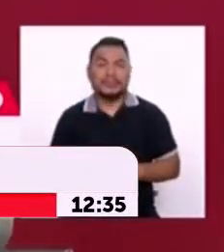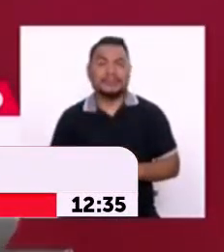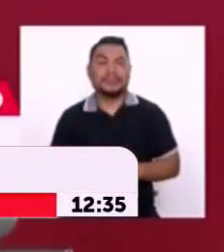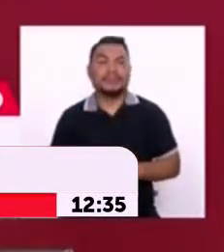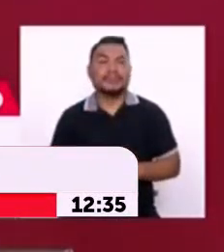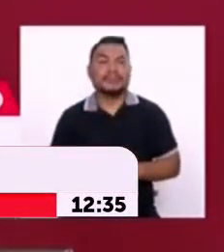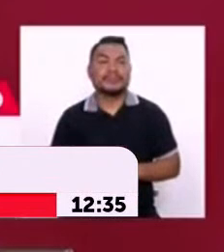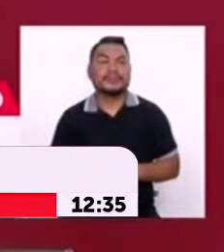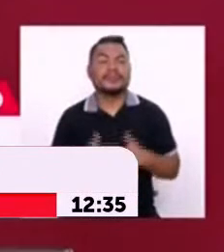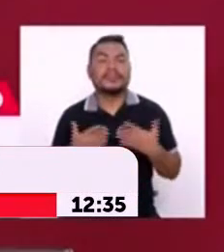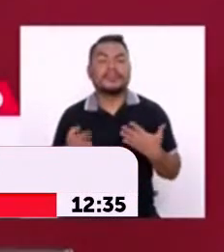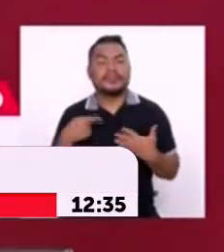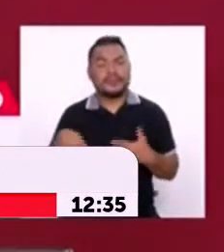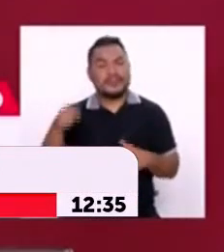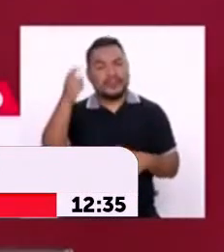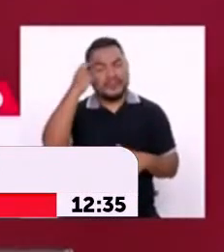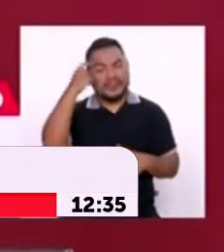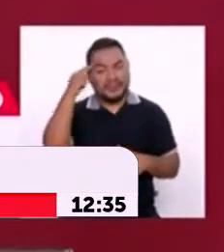alimentarias.